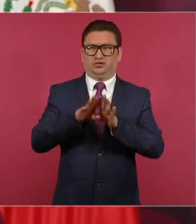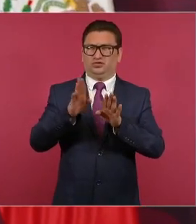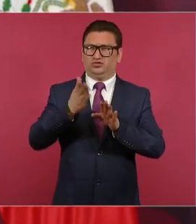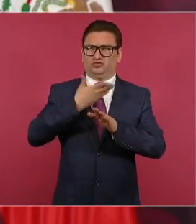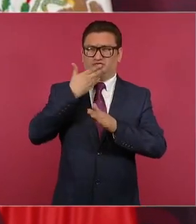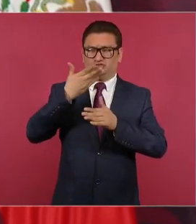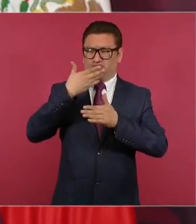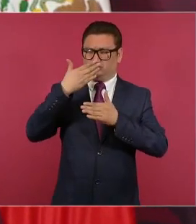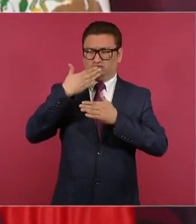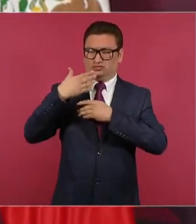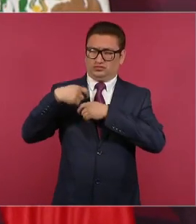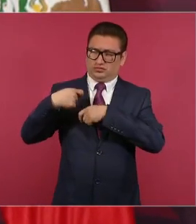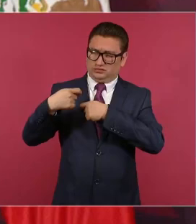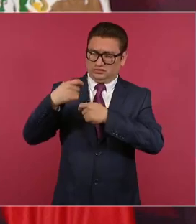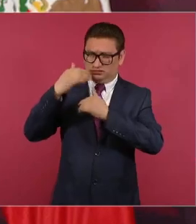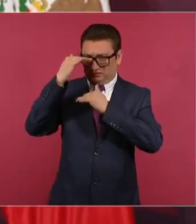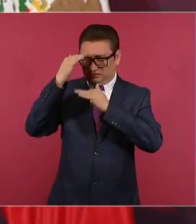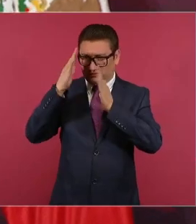conservador,